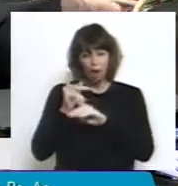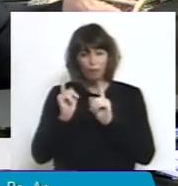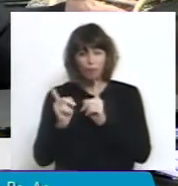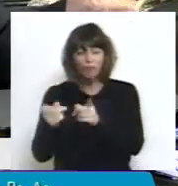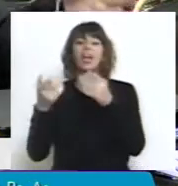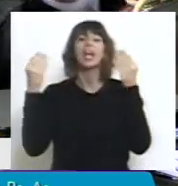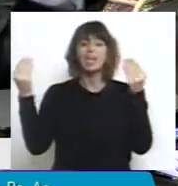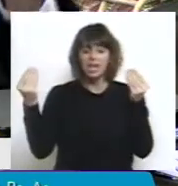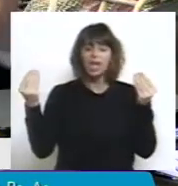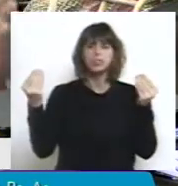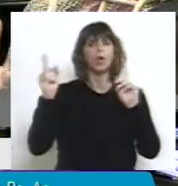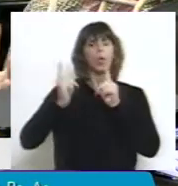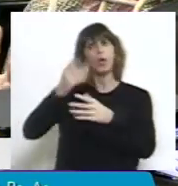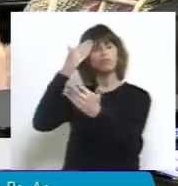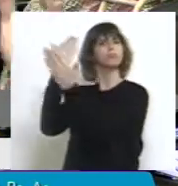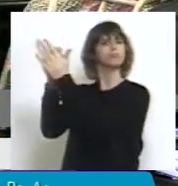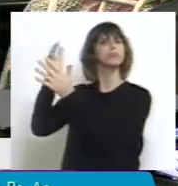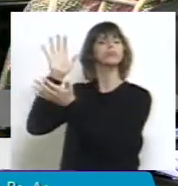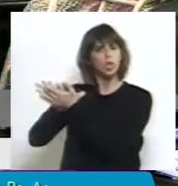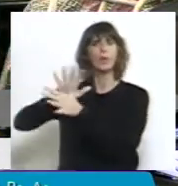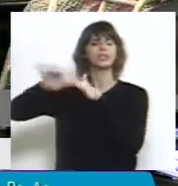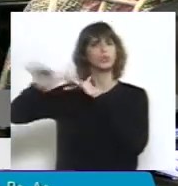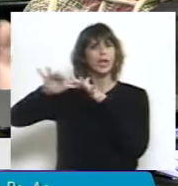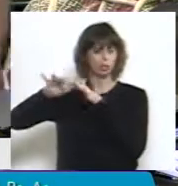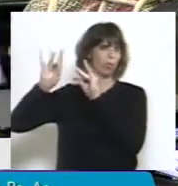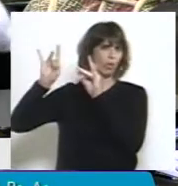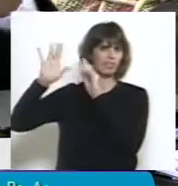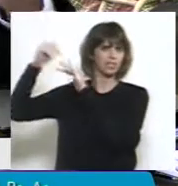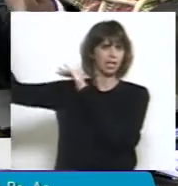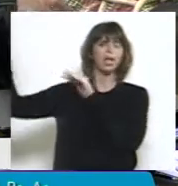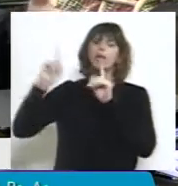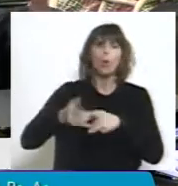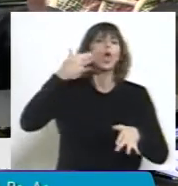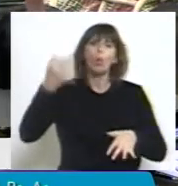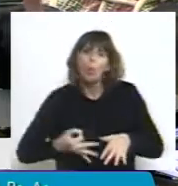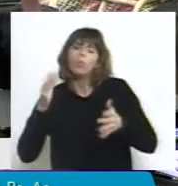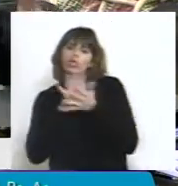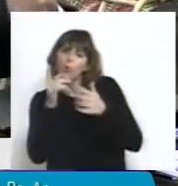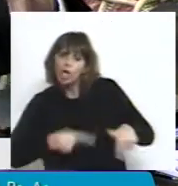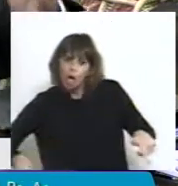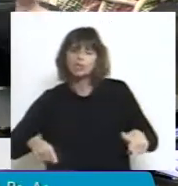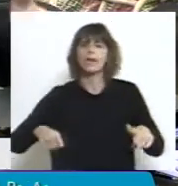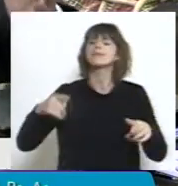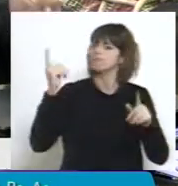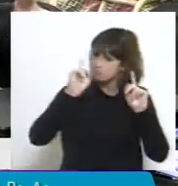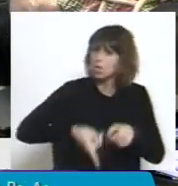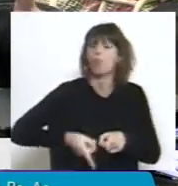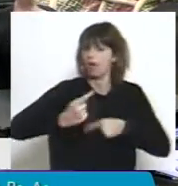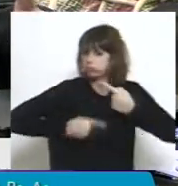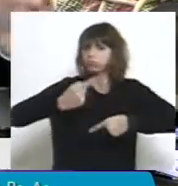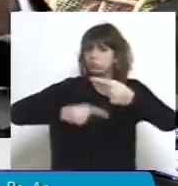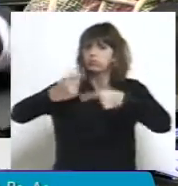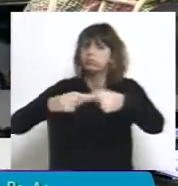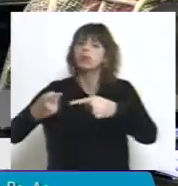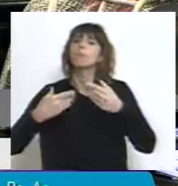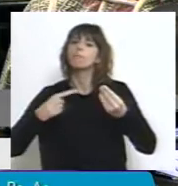debilidad externa y simultáneamente cumplir con los compromisos y simultáneamente impedir que se cayera el nivel de actividad. Y